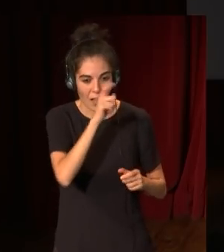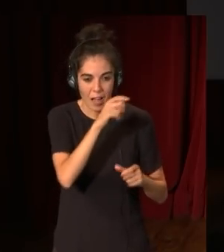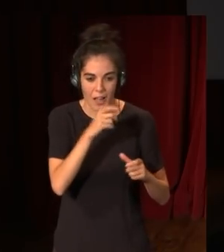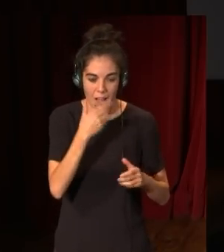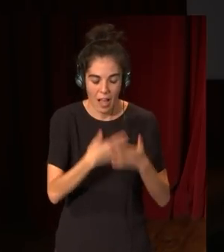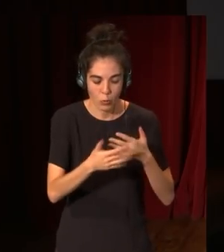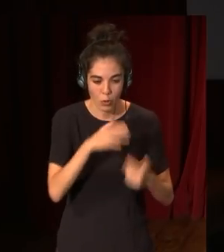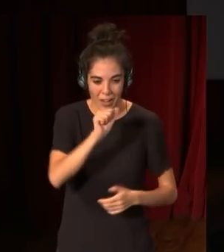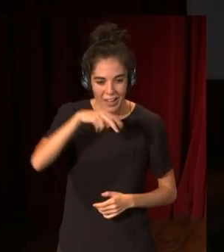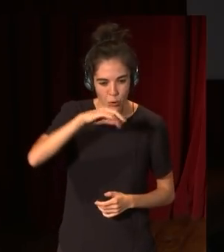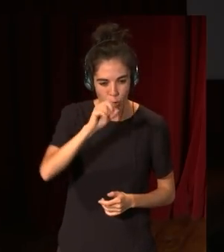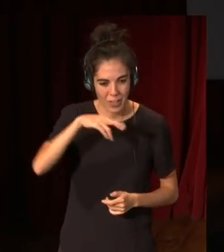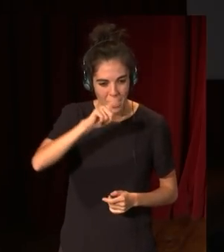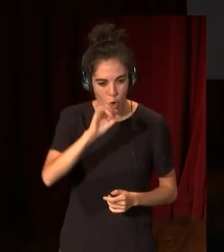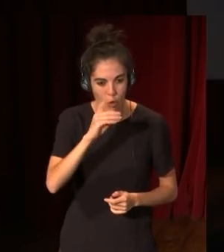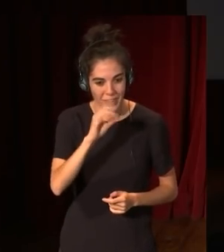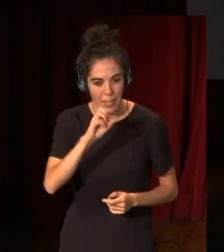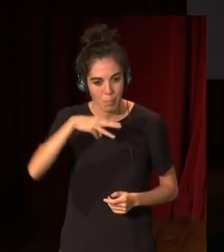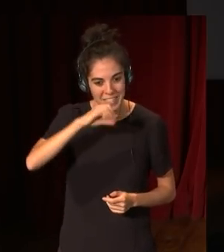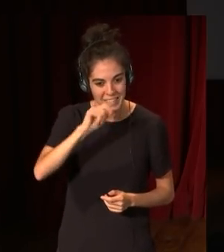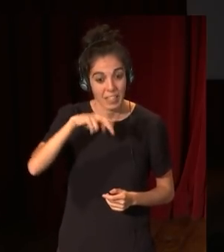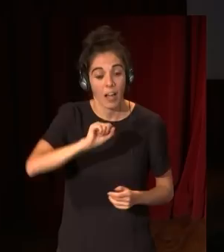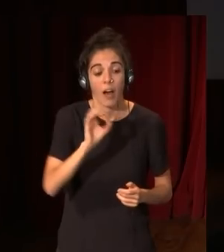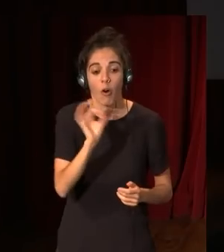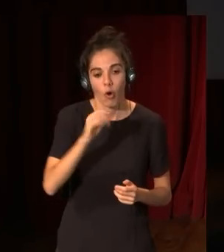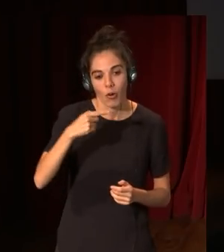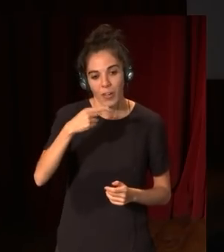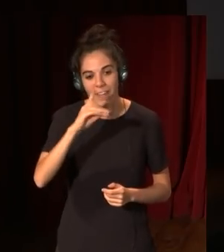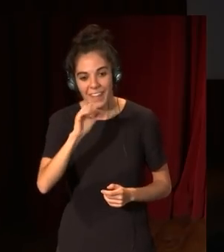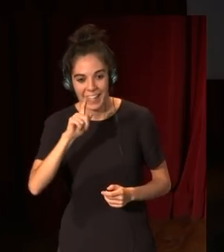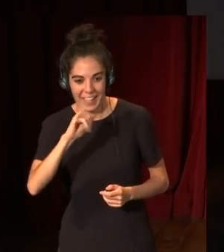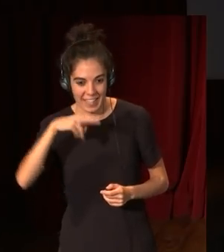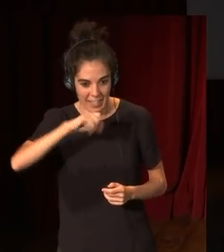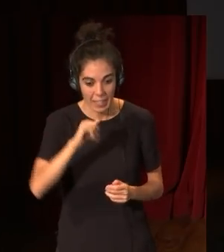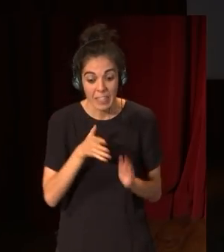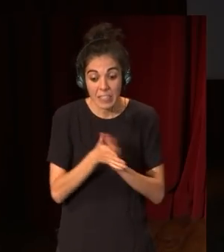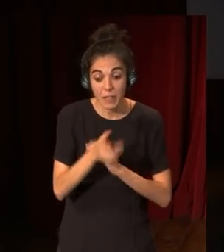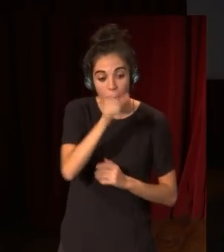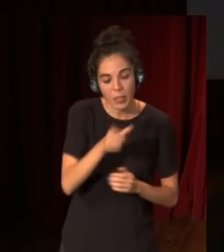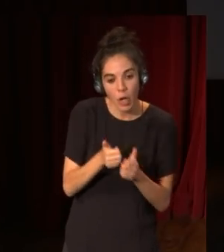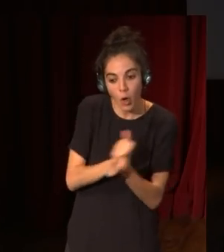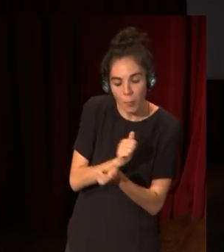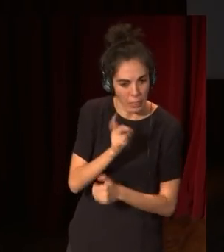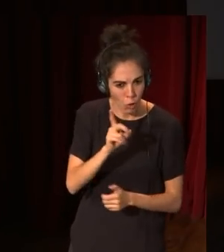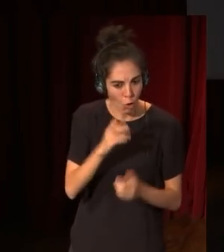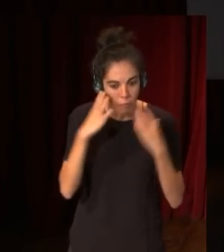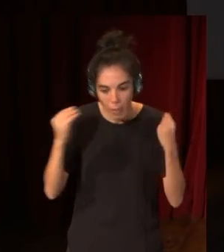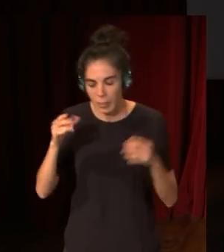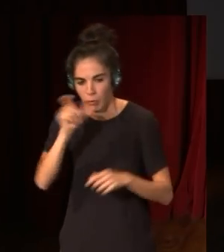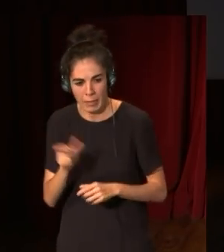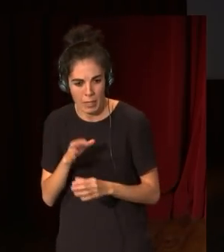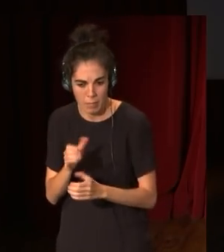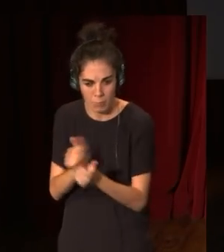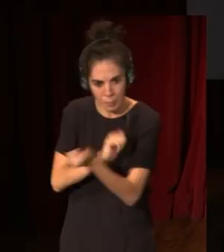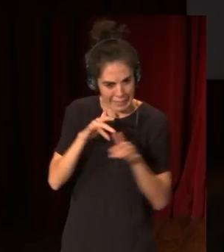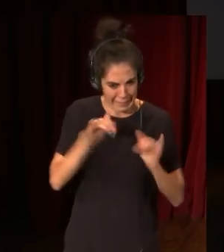otras de giovanni bellini bermejo no copian o copia nunca ni de los flamencos ni de los italianos es un